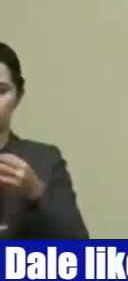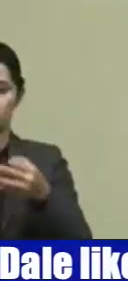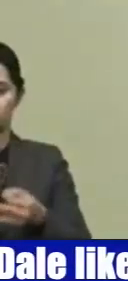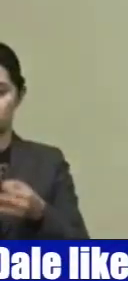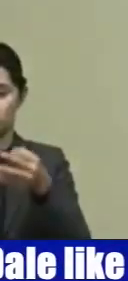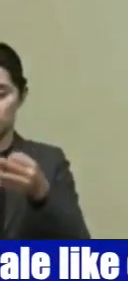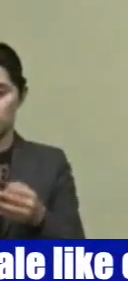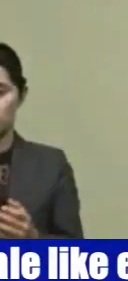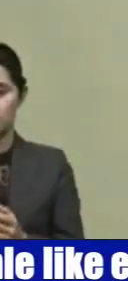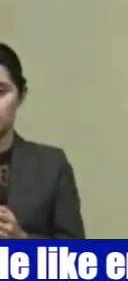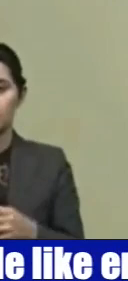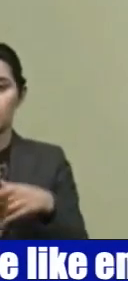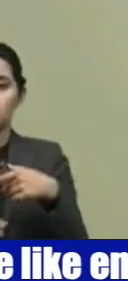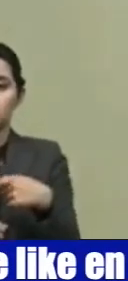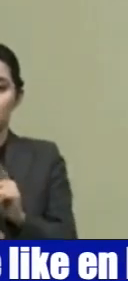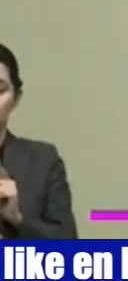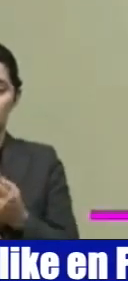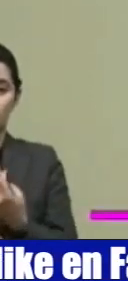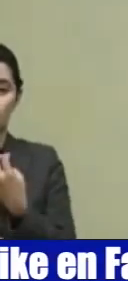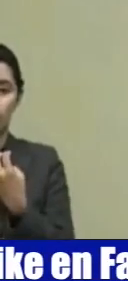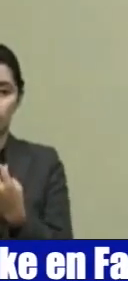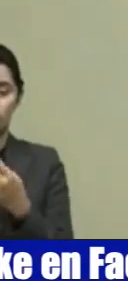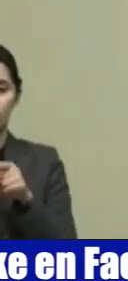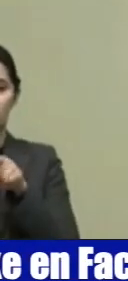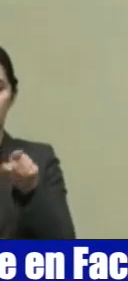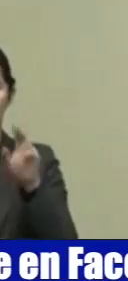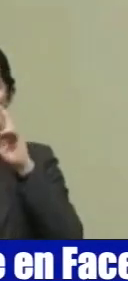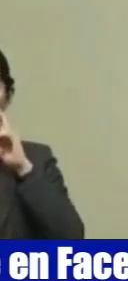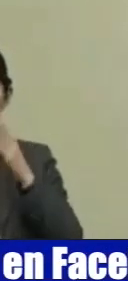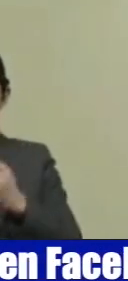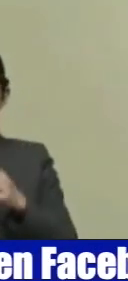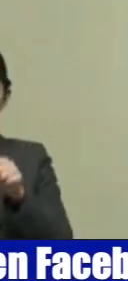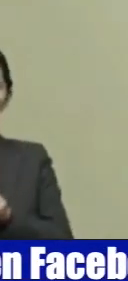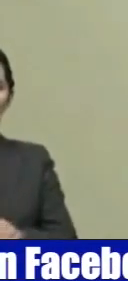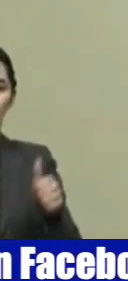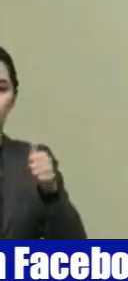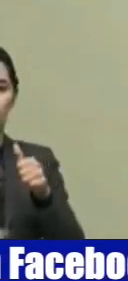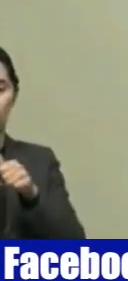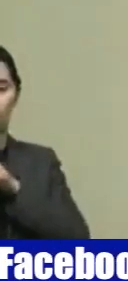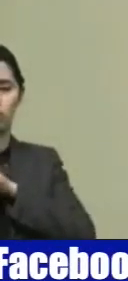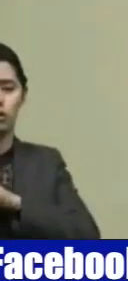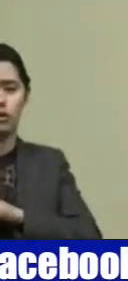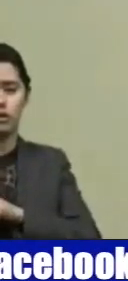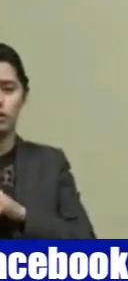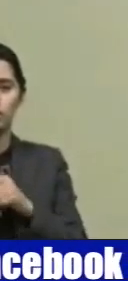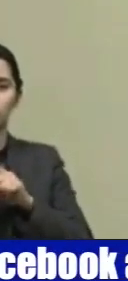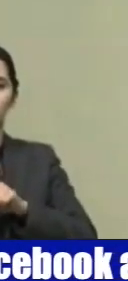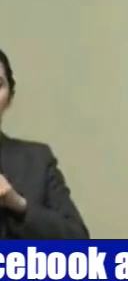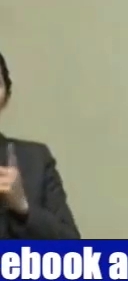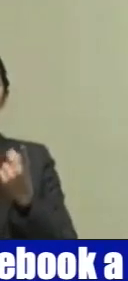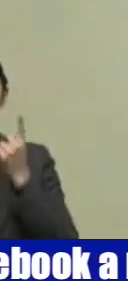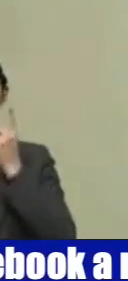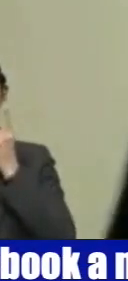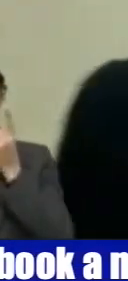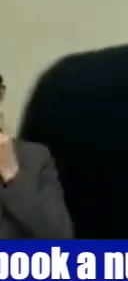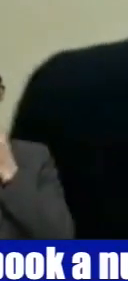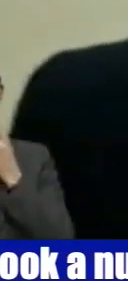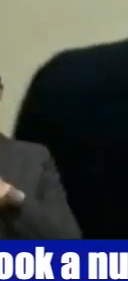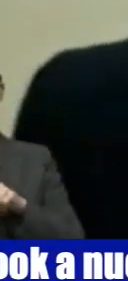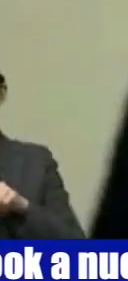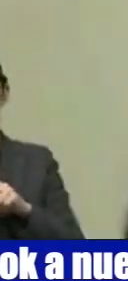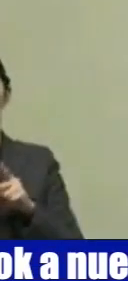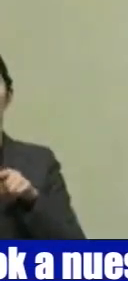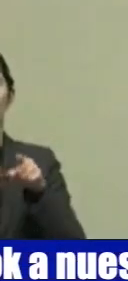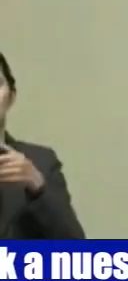Pero creo que no se pueden deslindar por ese hecho las responsabilidades de los otros poderes, el legislativo y el ejecutivo, que claramente tienen